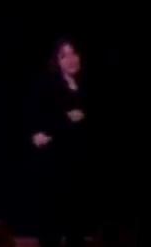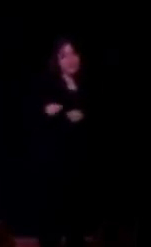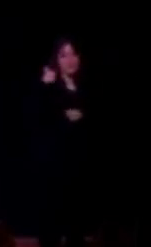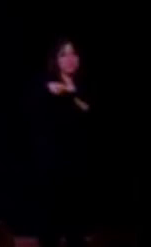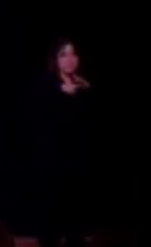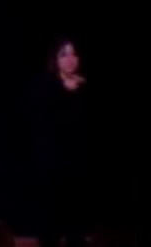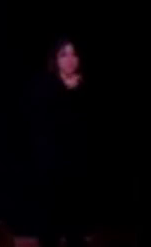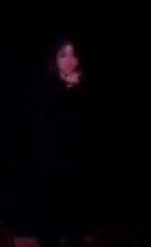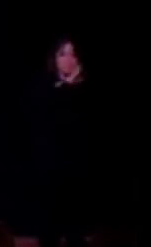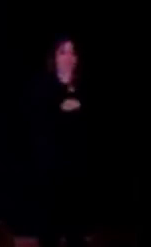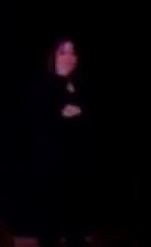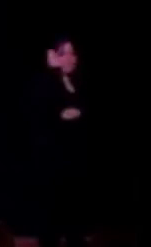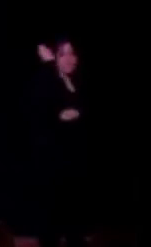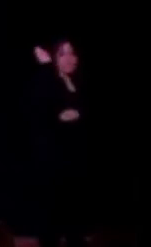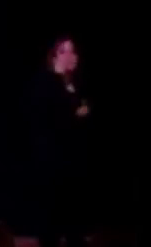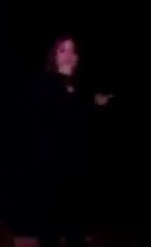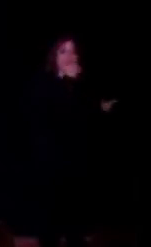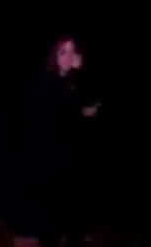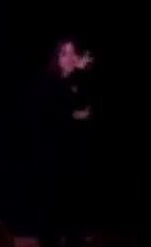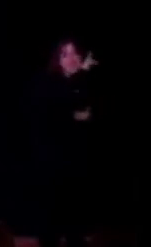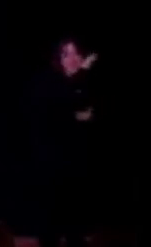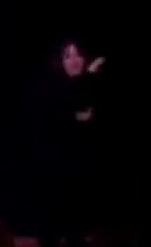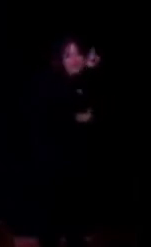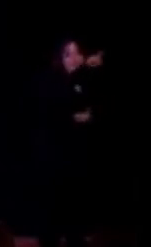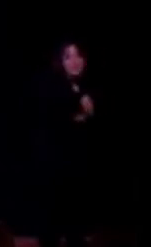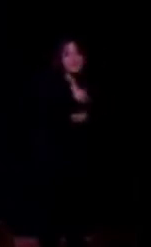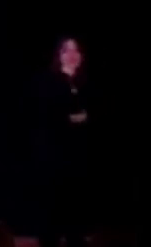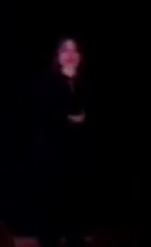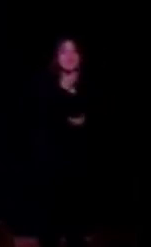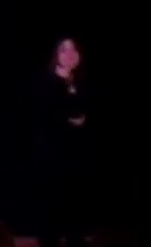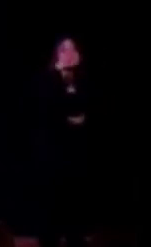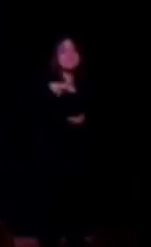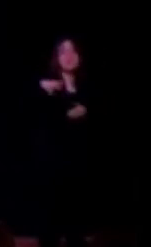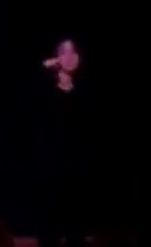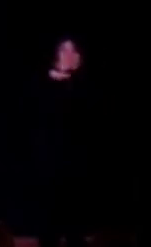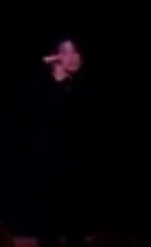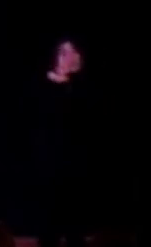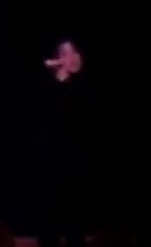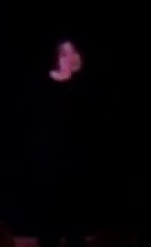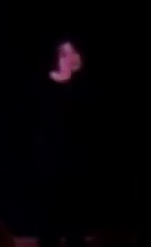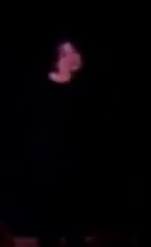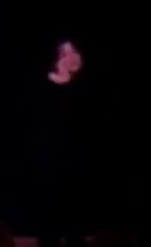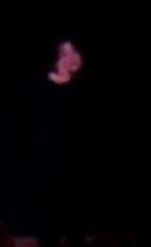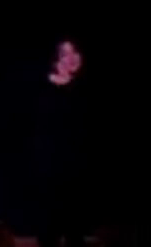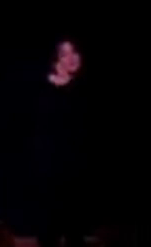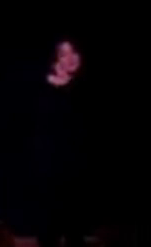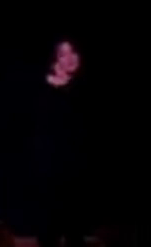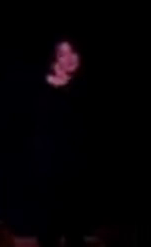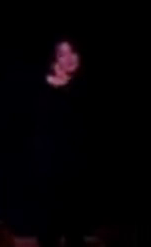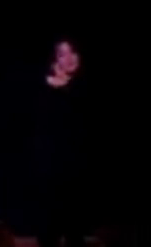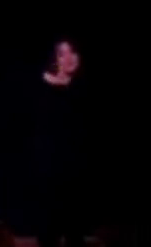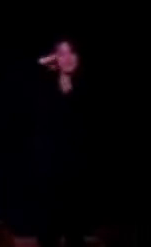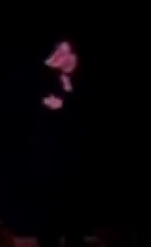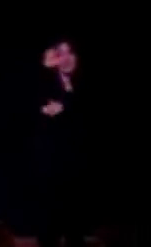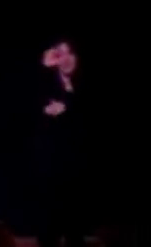dc como a los planteamientos que se hacían desde los programas que se contemplaban en el área proveniente del